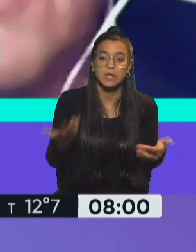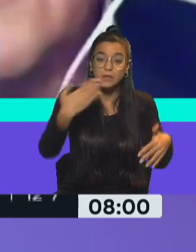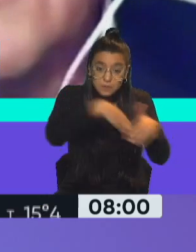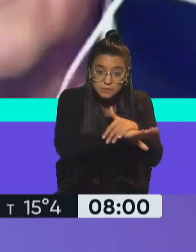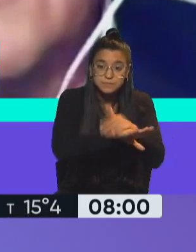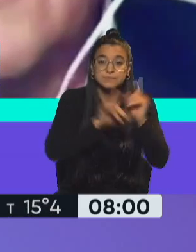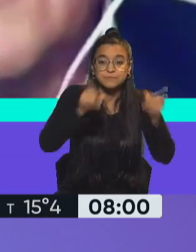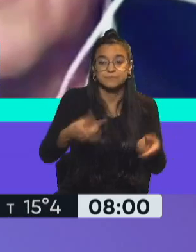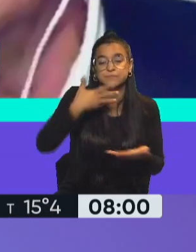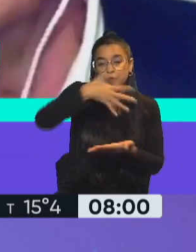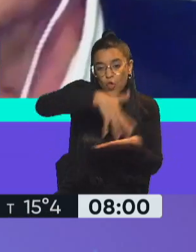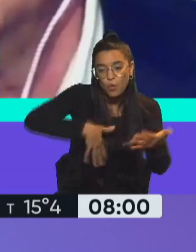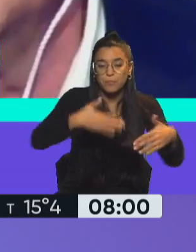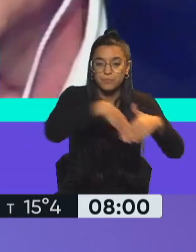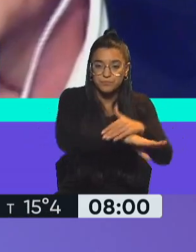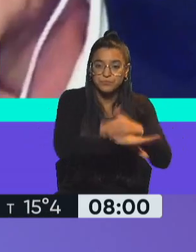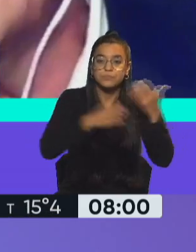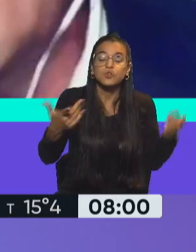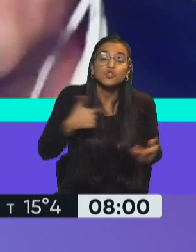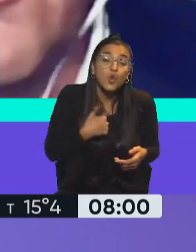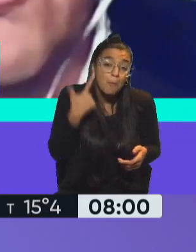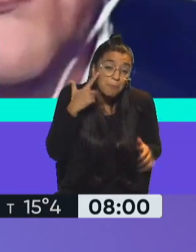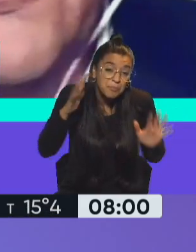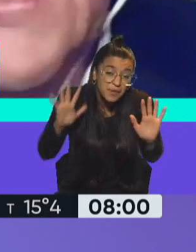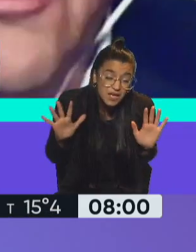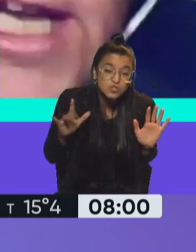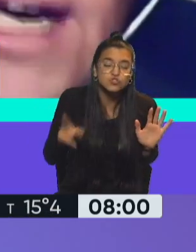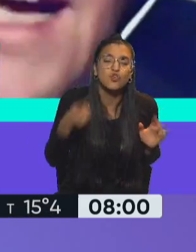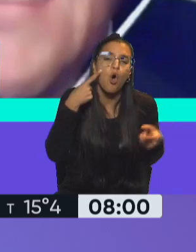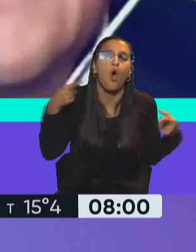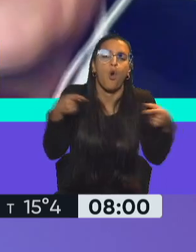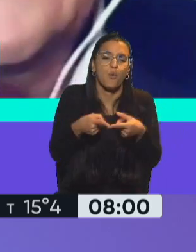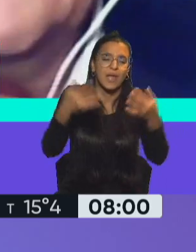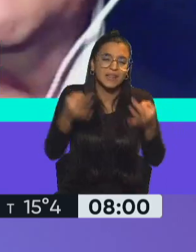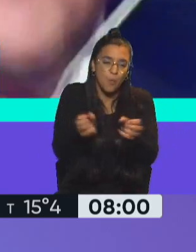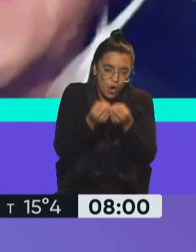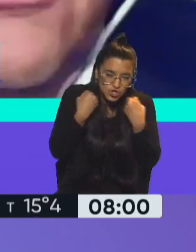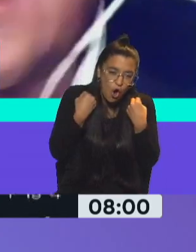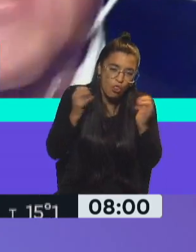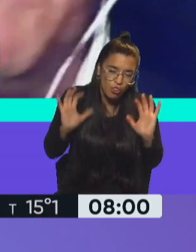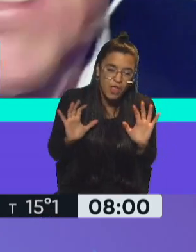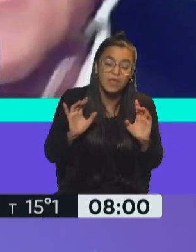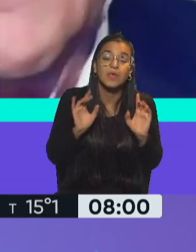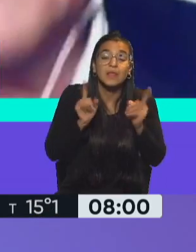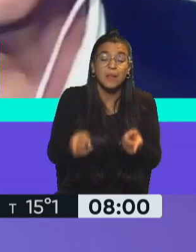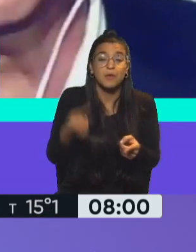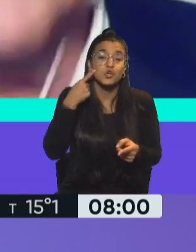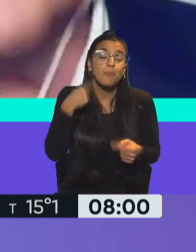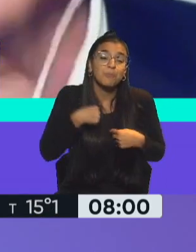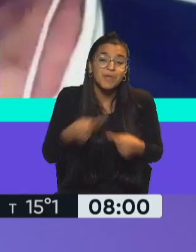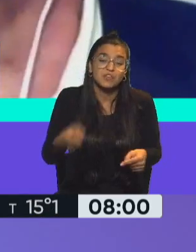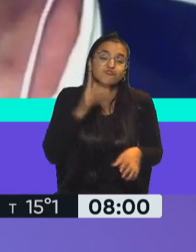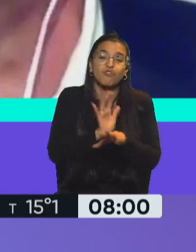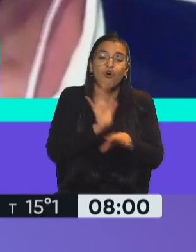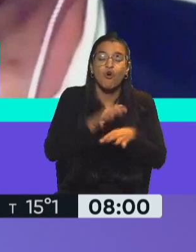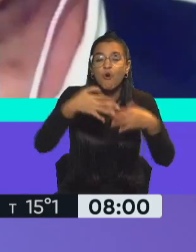esta documentación, lo cual creo yo tuvo un objetivo de esconderla, y después creo que es parte de la impunidad